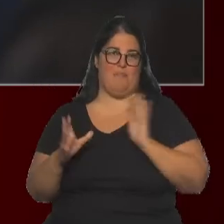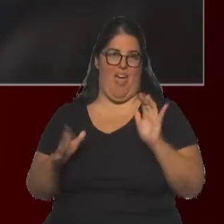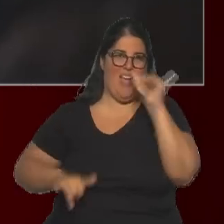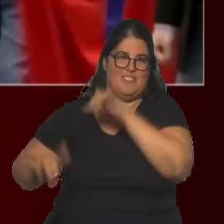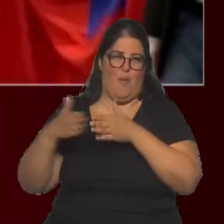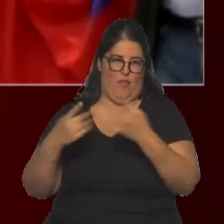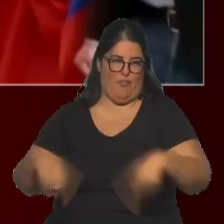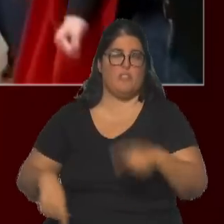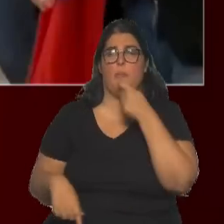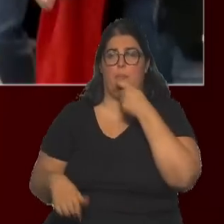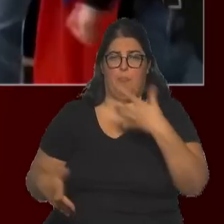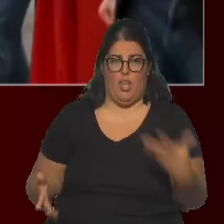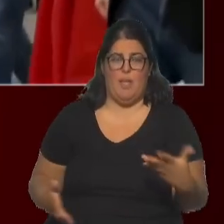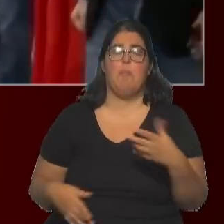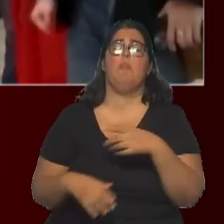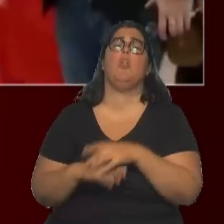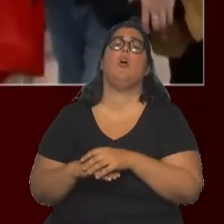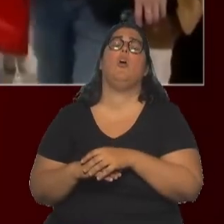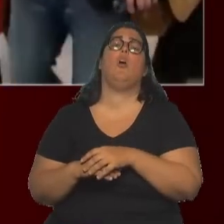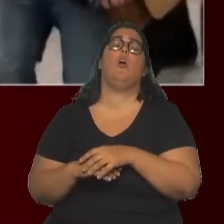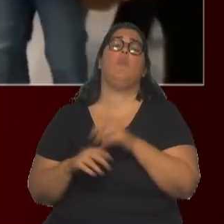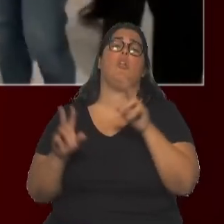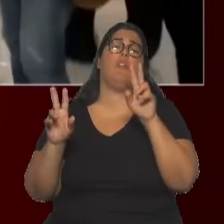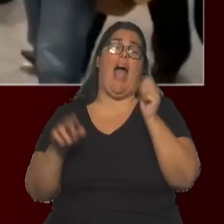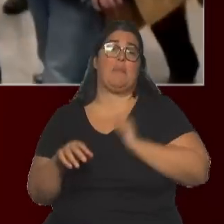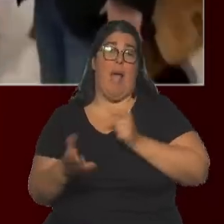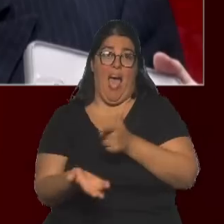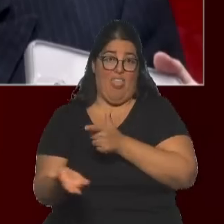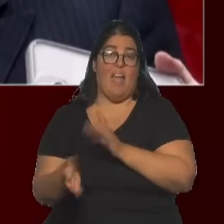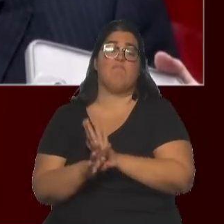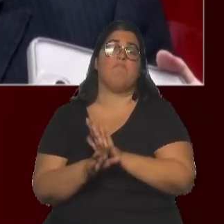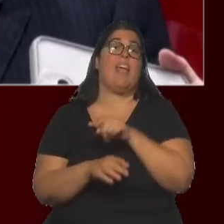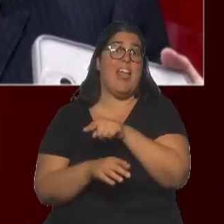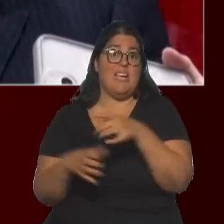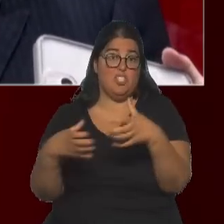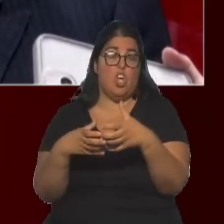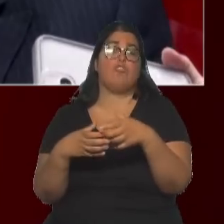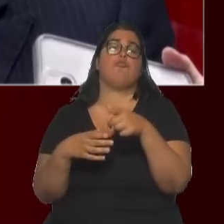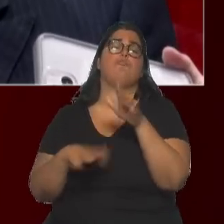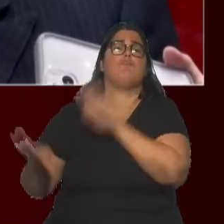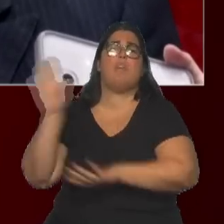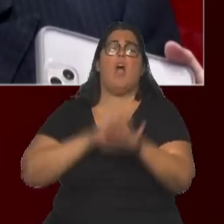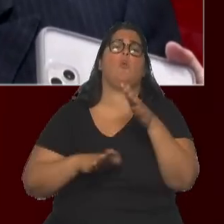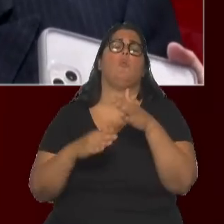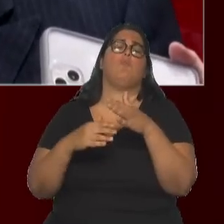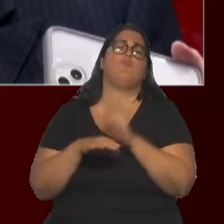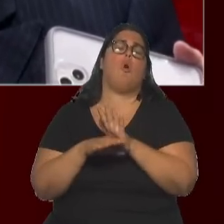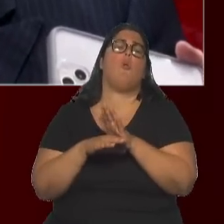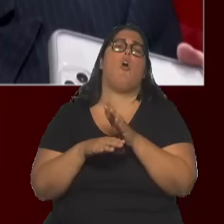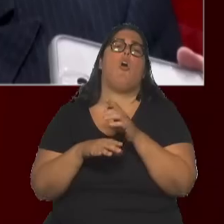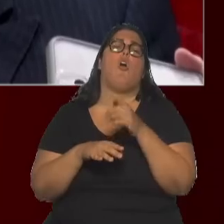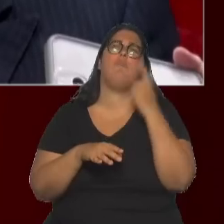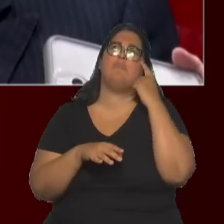de ejemplo, en el caso específico de la Armada, ellos están construyendo una armada de